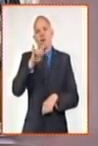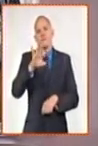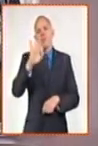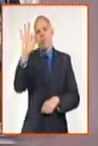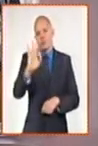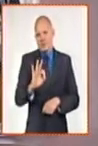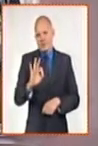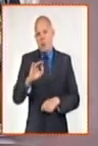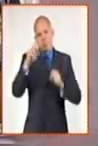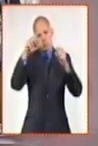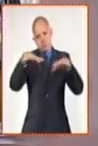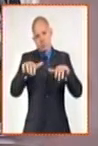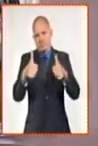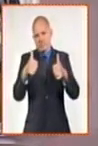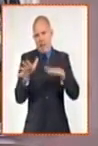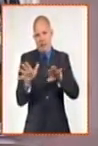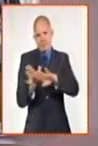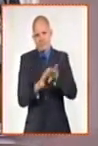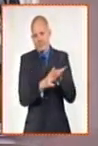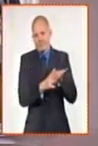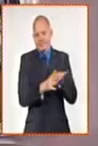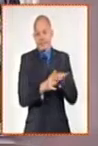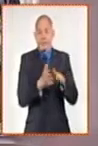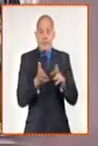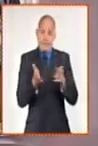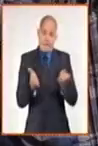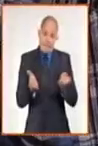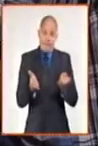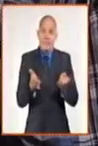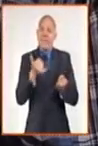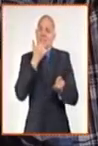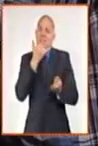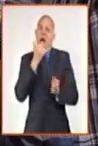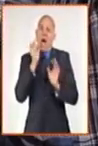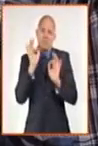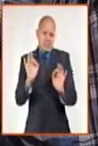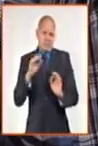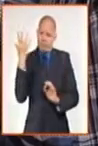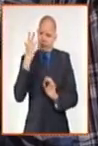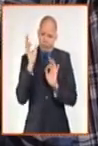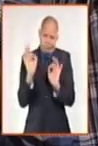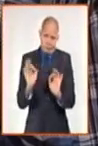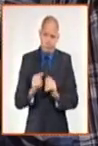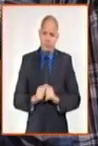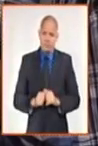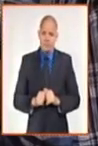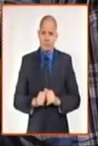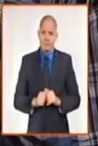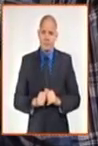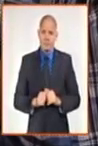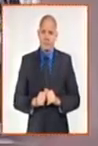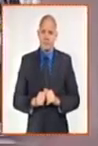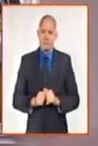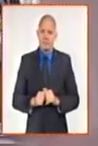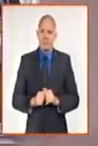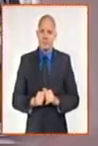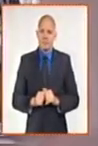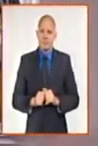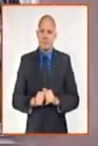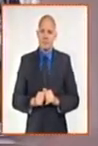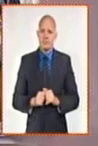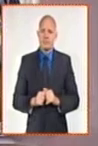98.72%. Evidentemente, con el paso del huracán, hay daños en la red de distribución, que es lo que provoca las afectaciones